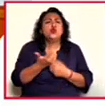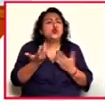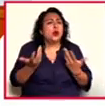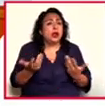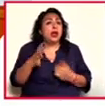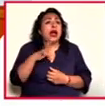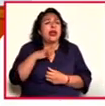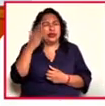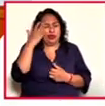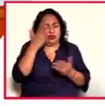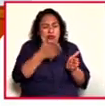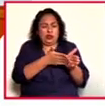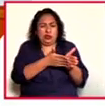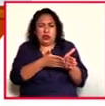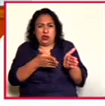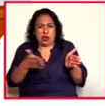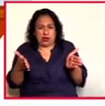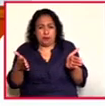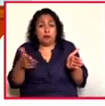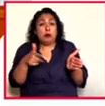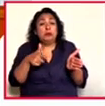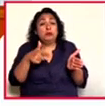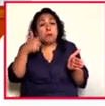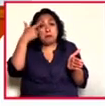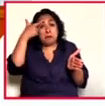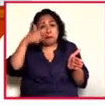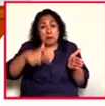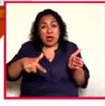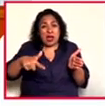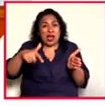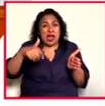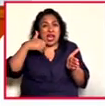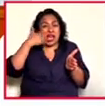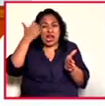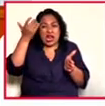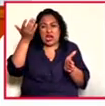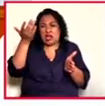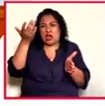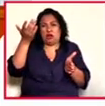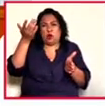periodo en que, para reprimir el movimiento, por ejemplo,